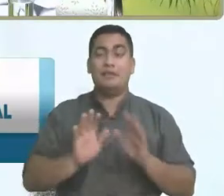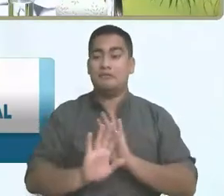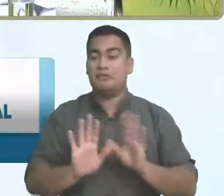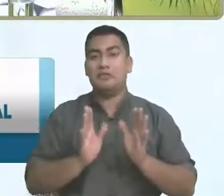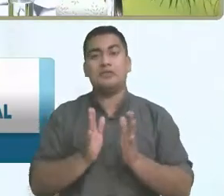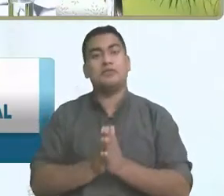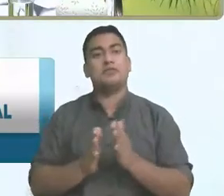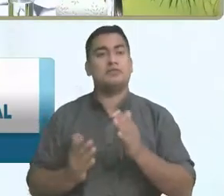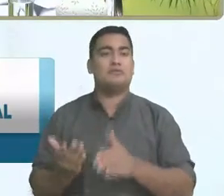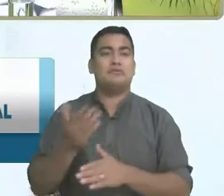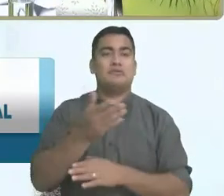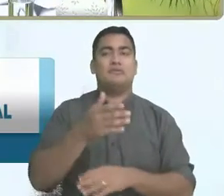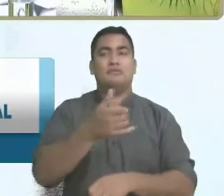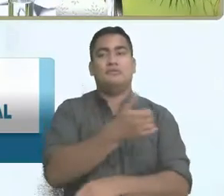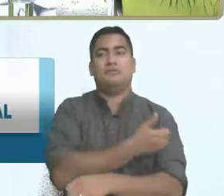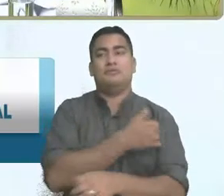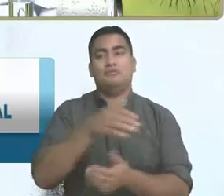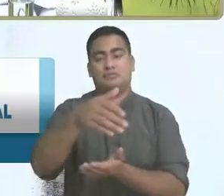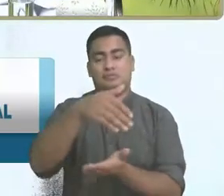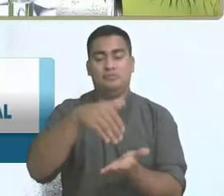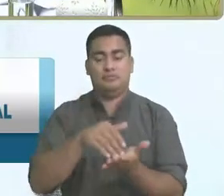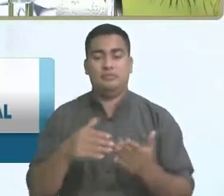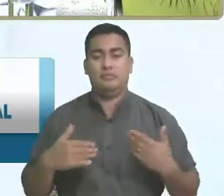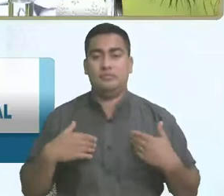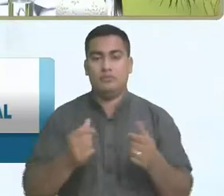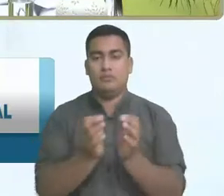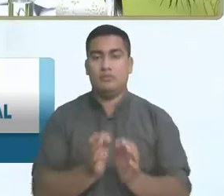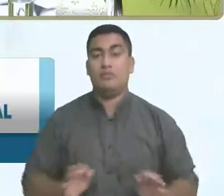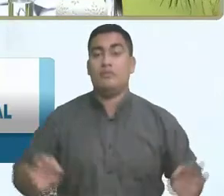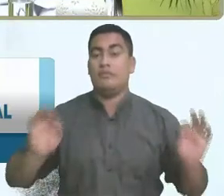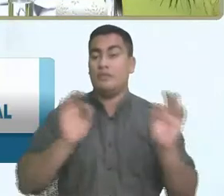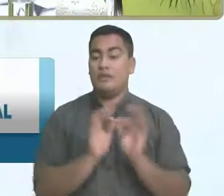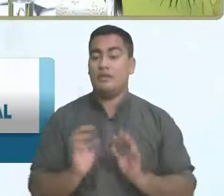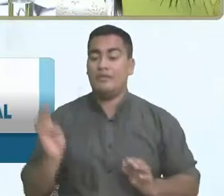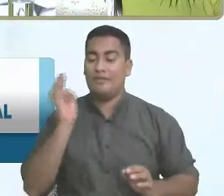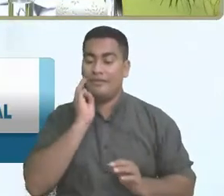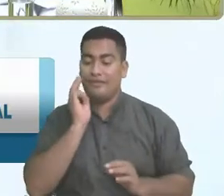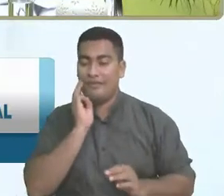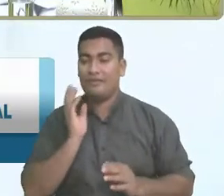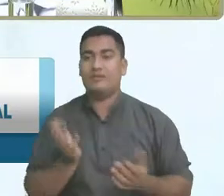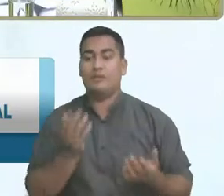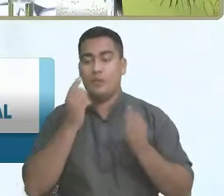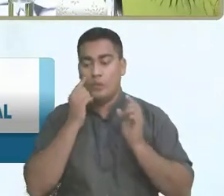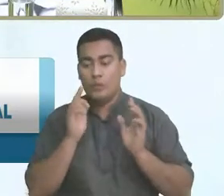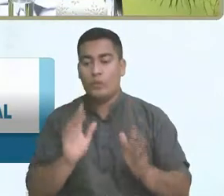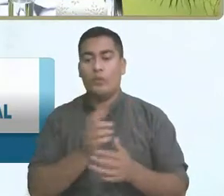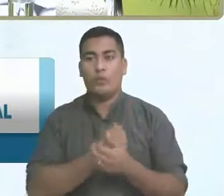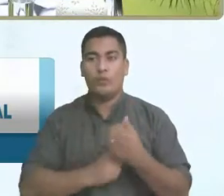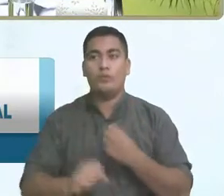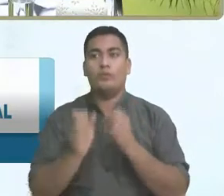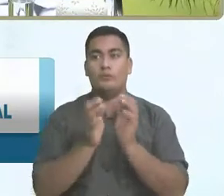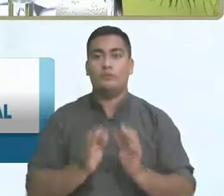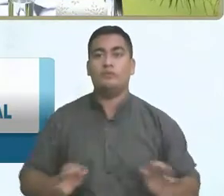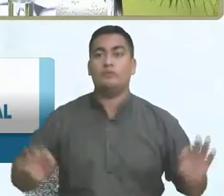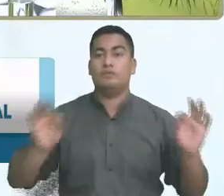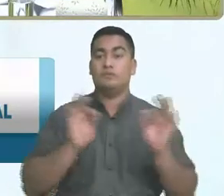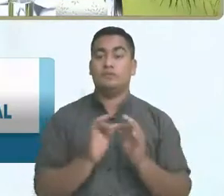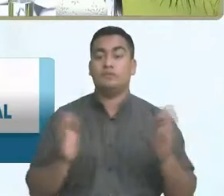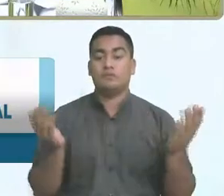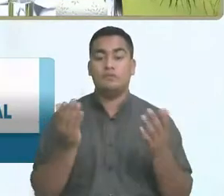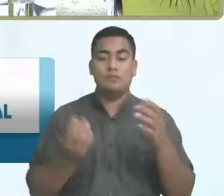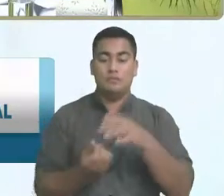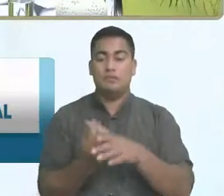salud. Porque nosotros somos las primeras que tenemos la conexión. Las madres con los hijos, y tenemos que utilizar la